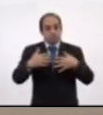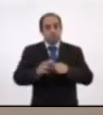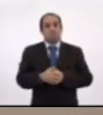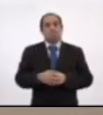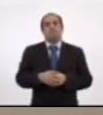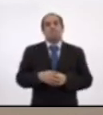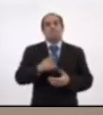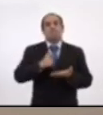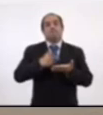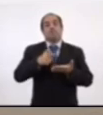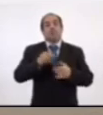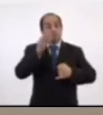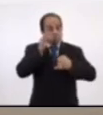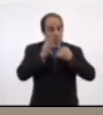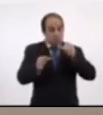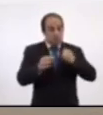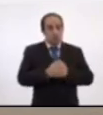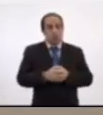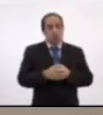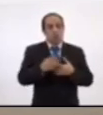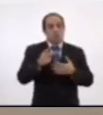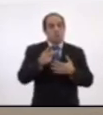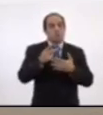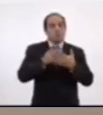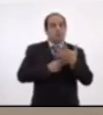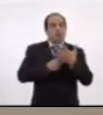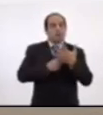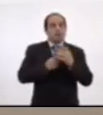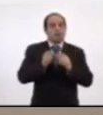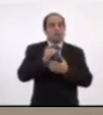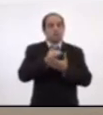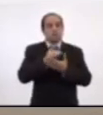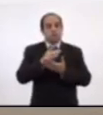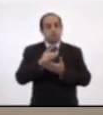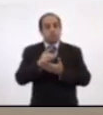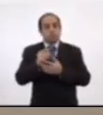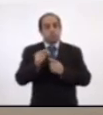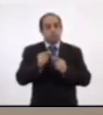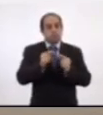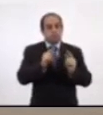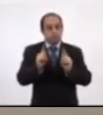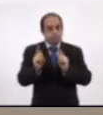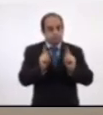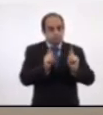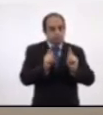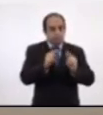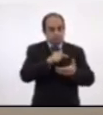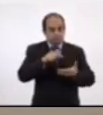Y para finalizar, el cronograma de transferencia de la unidad temporal